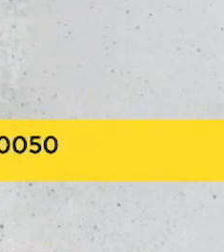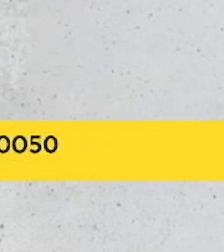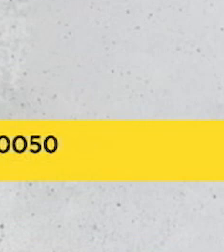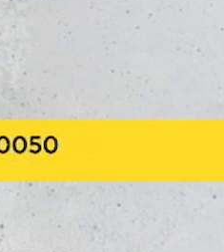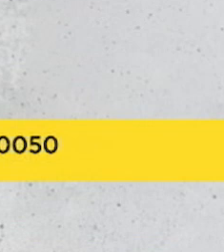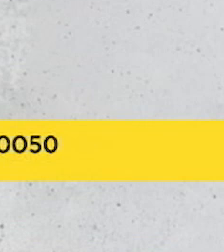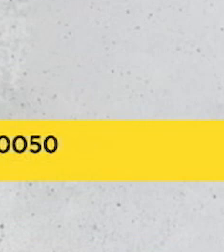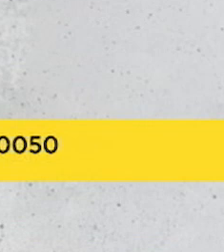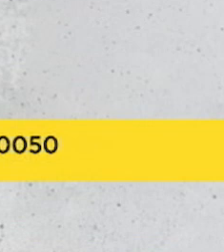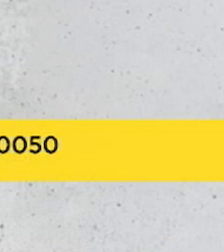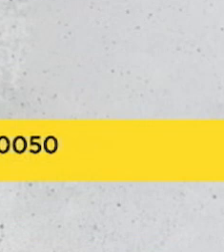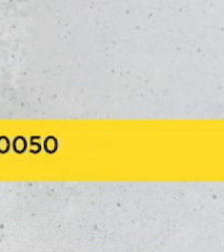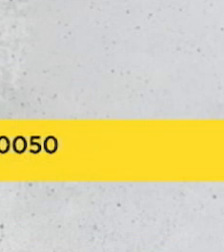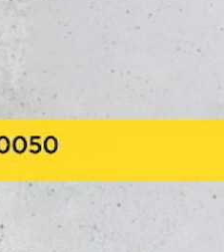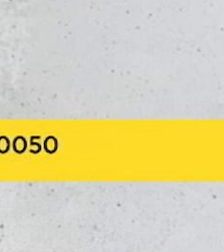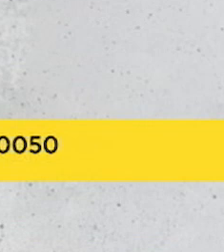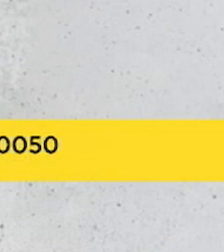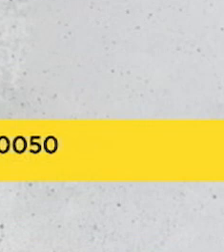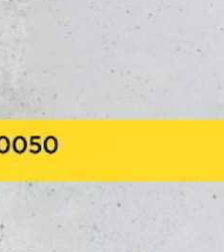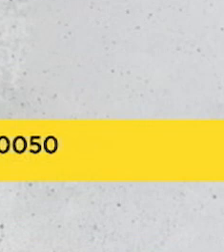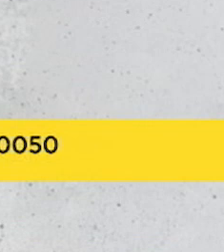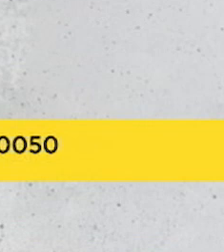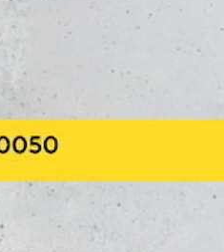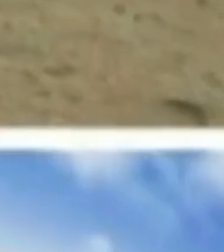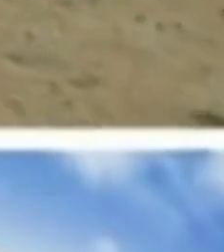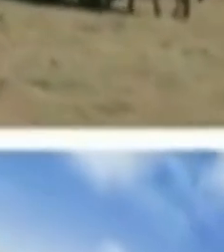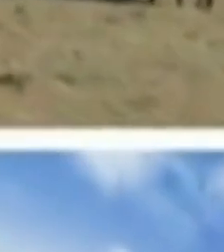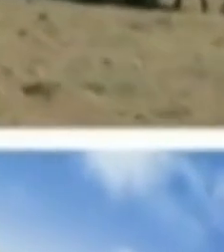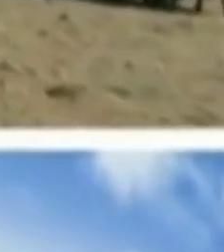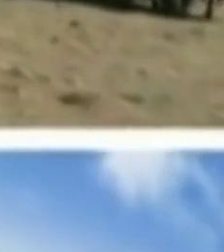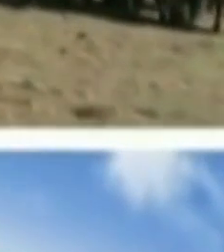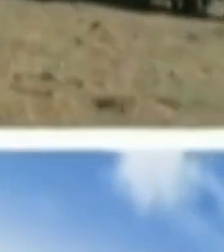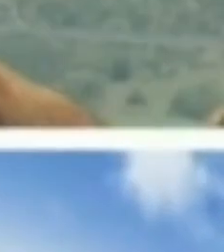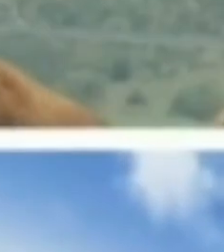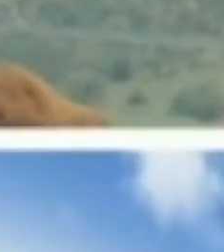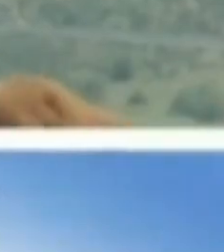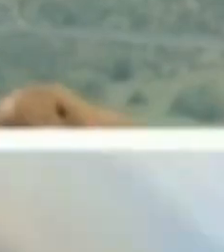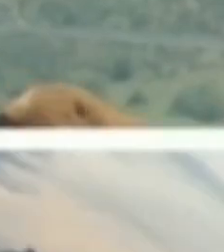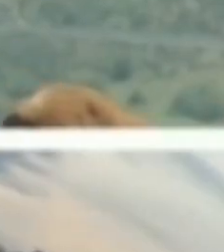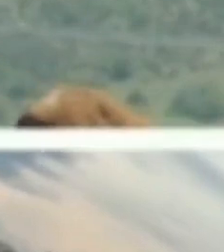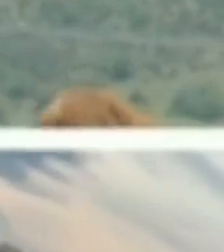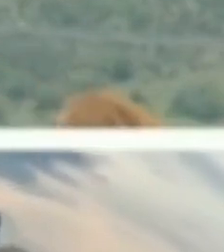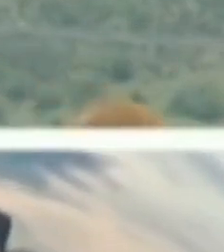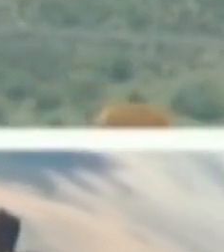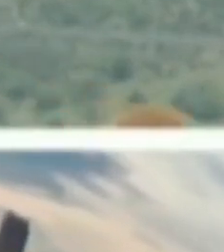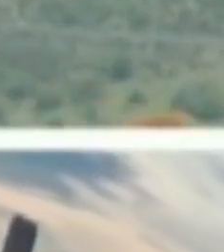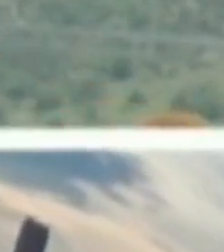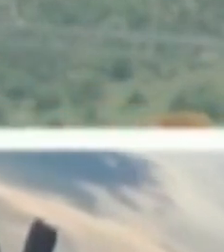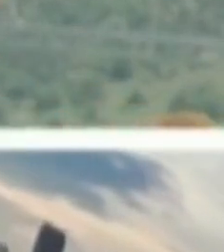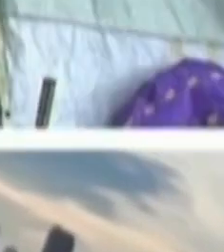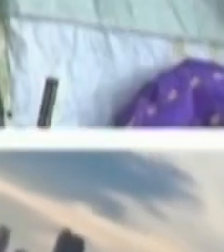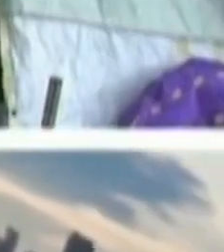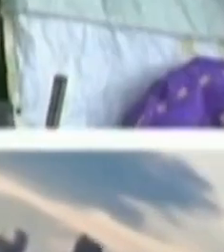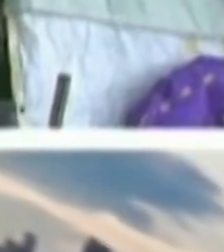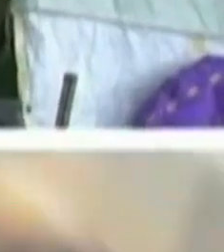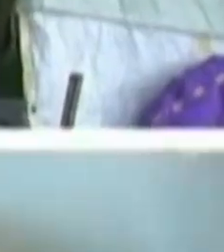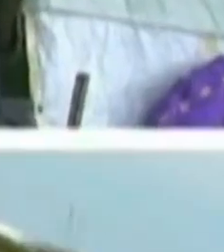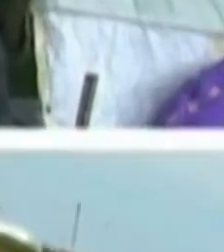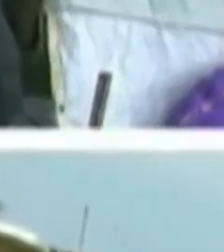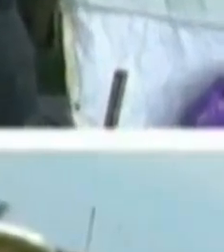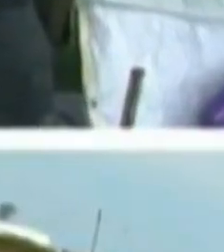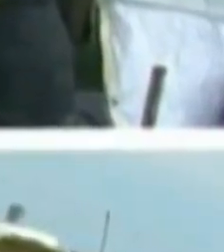de seguros o en grupoins.com. Esta semana en Global 3000, conozca las dificultades que